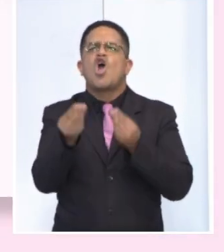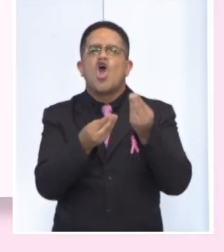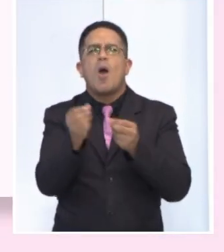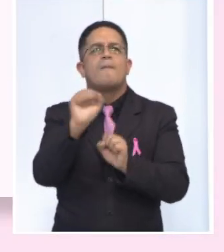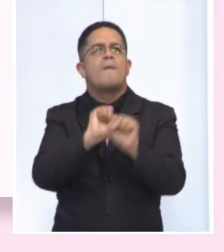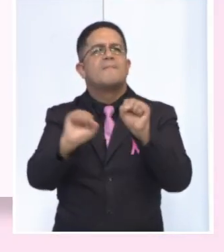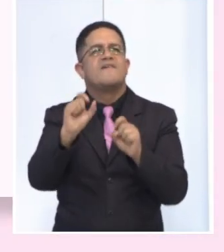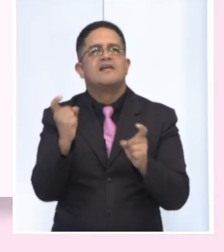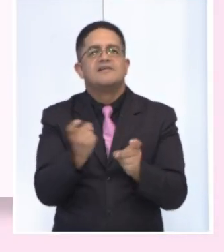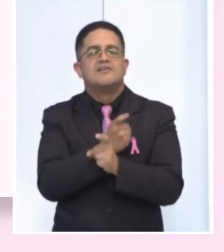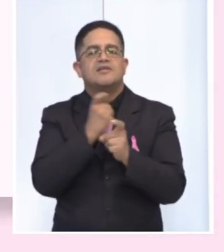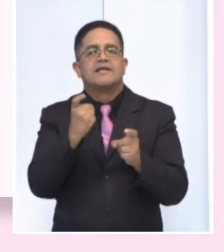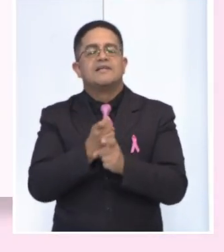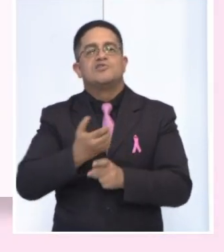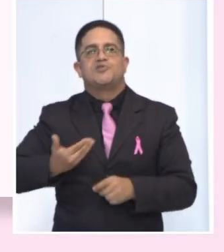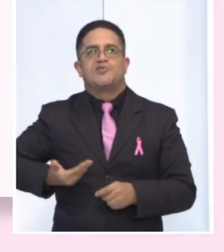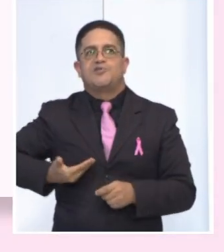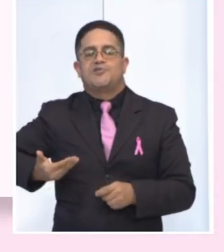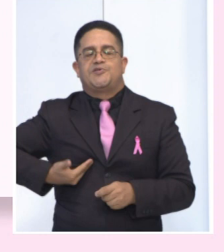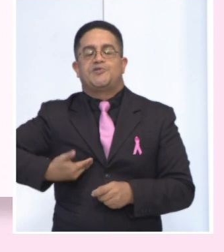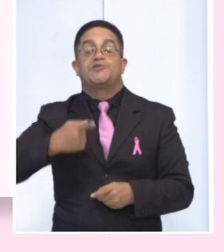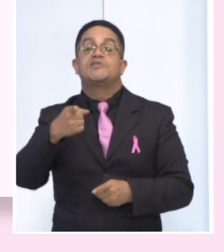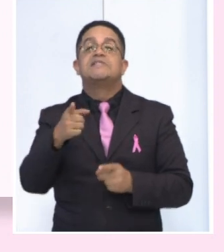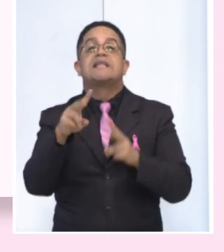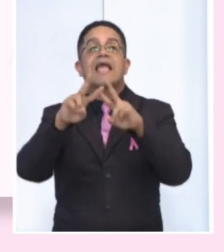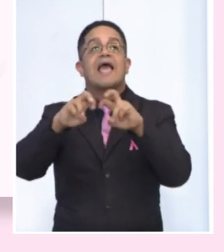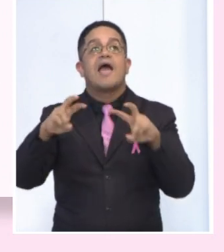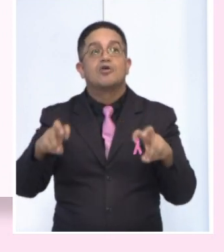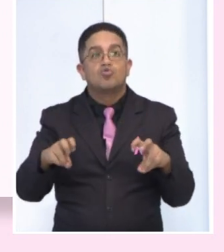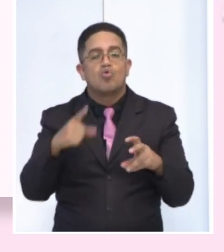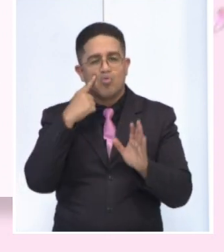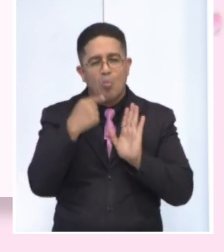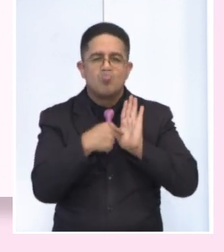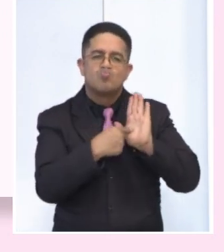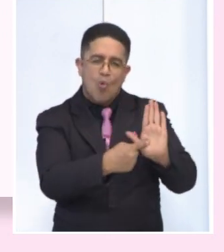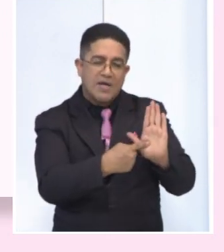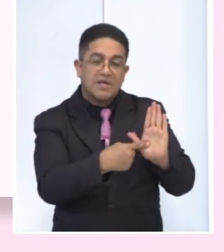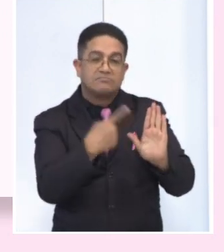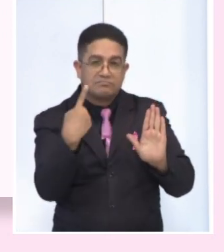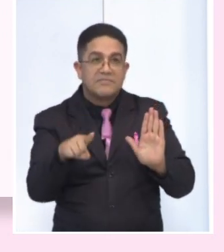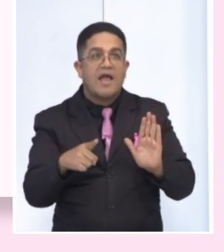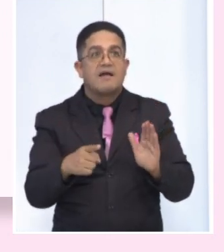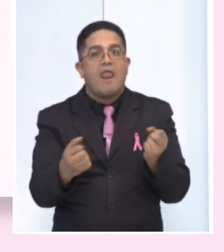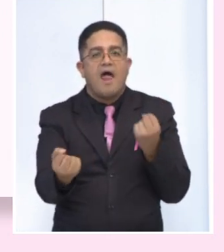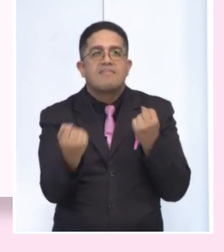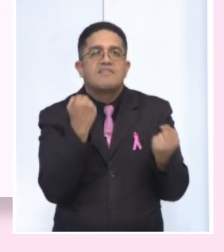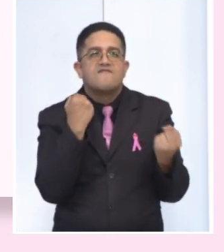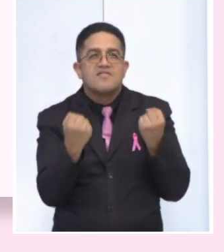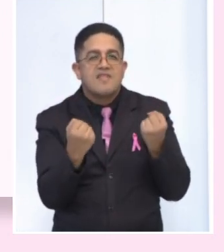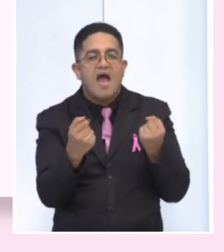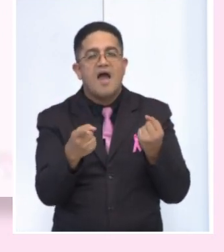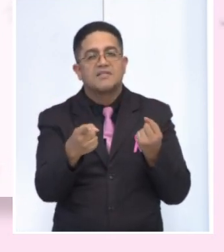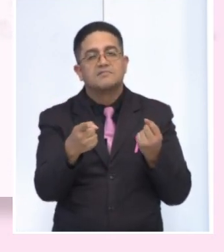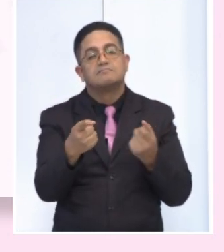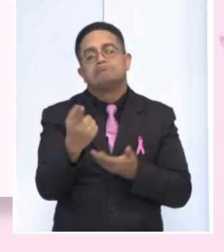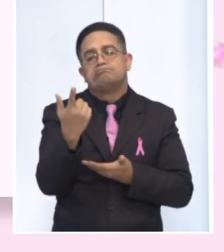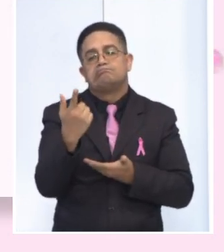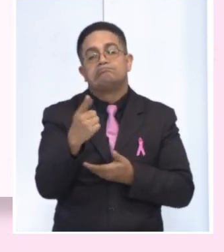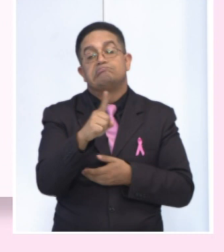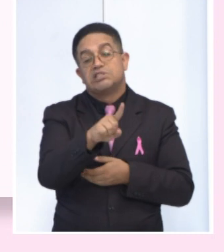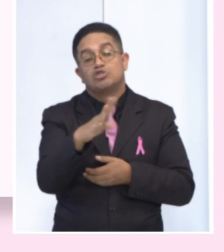prevenir el cáncer de mama? Estudios científicos demuestran que realizar actividad física moderada al menos